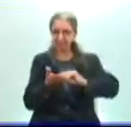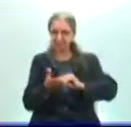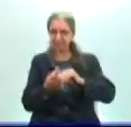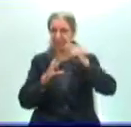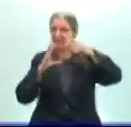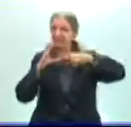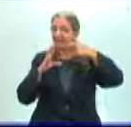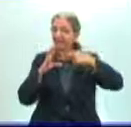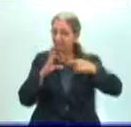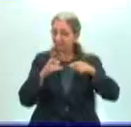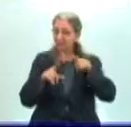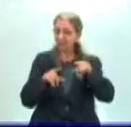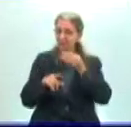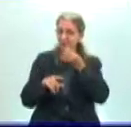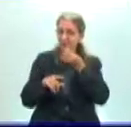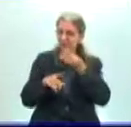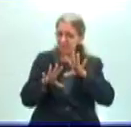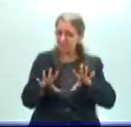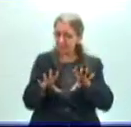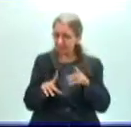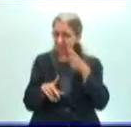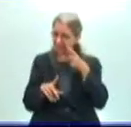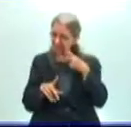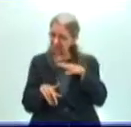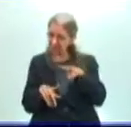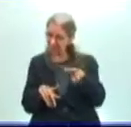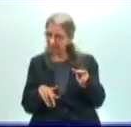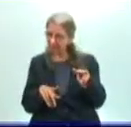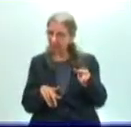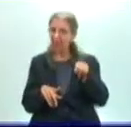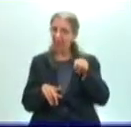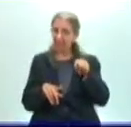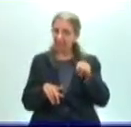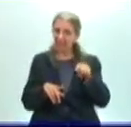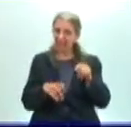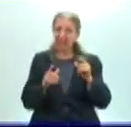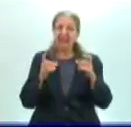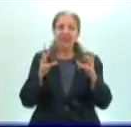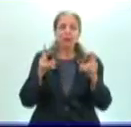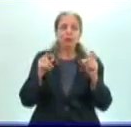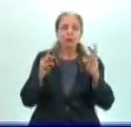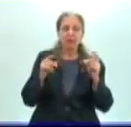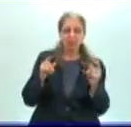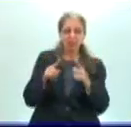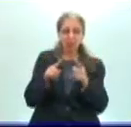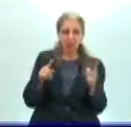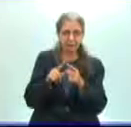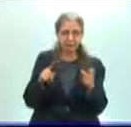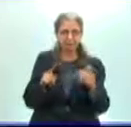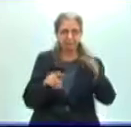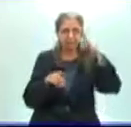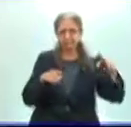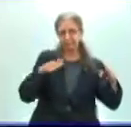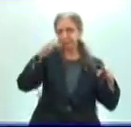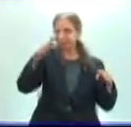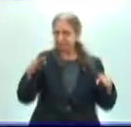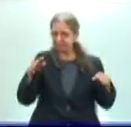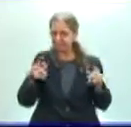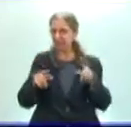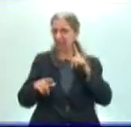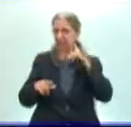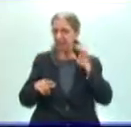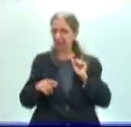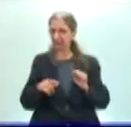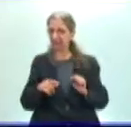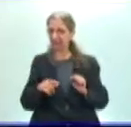video pudiste tener en cuenta para calcular la longitud de los catetos. Pero bien, si tienes